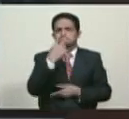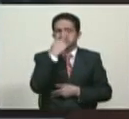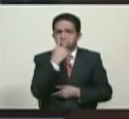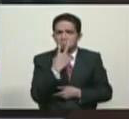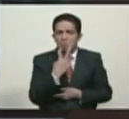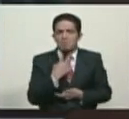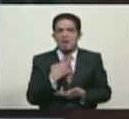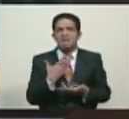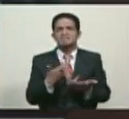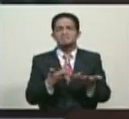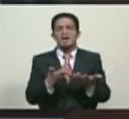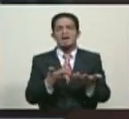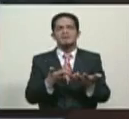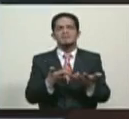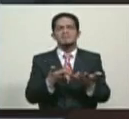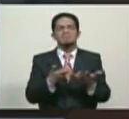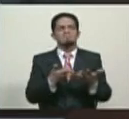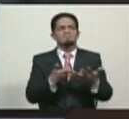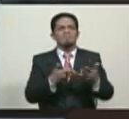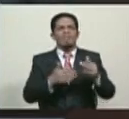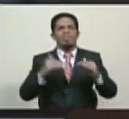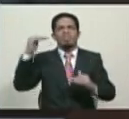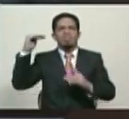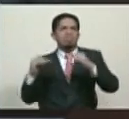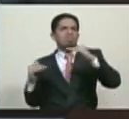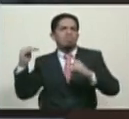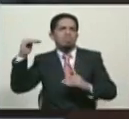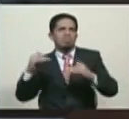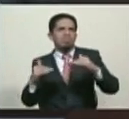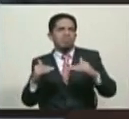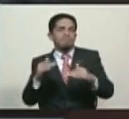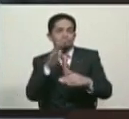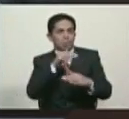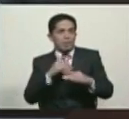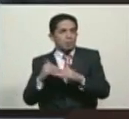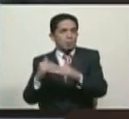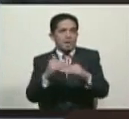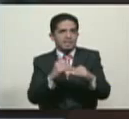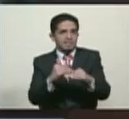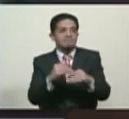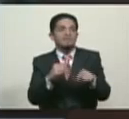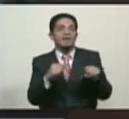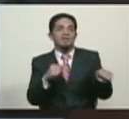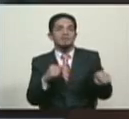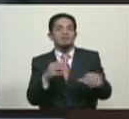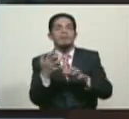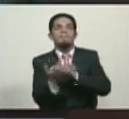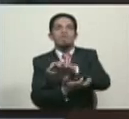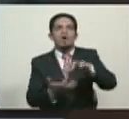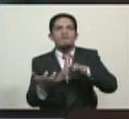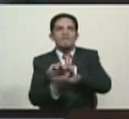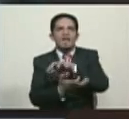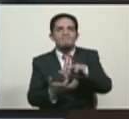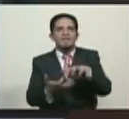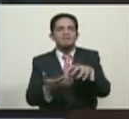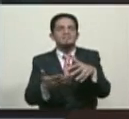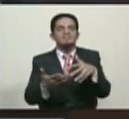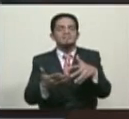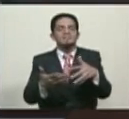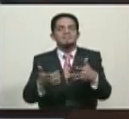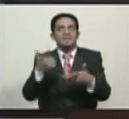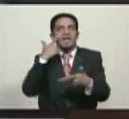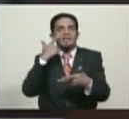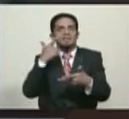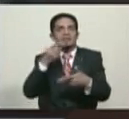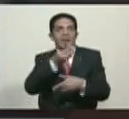una constante desigualdad fueron solo pocos de los tantos problemas que dejó en el camino la barbarie del